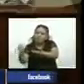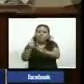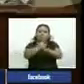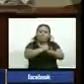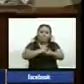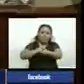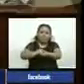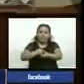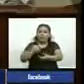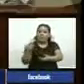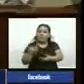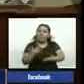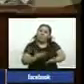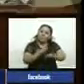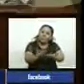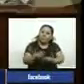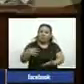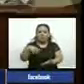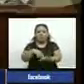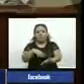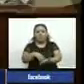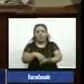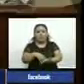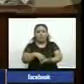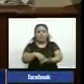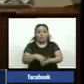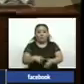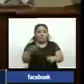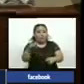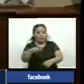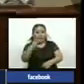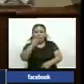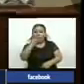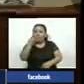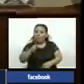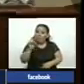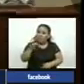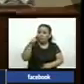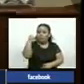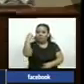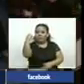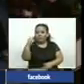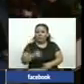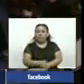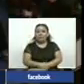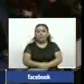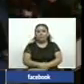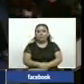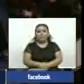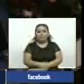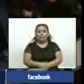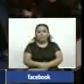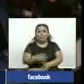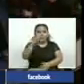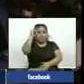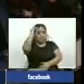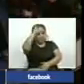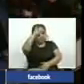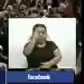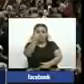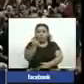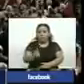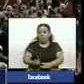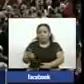necesitamos para servir al pueblo. Esta es realmente la clave. Donald Trump pedía al Congreso